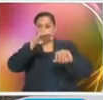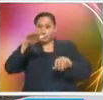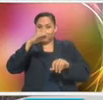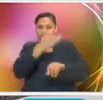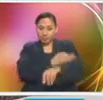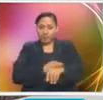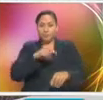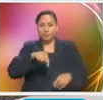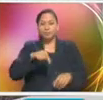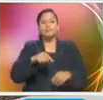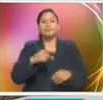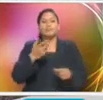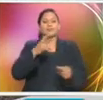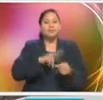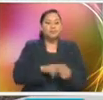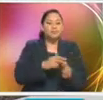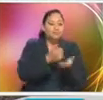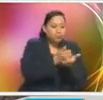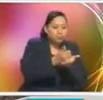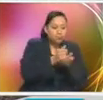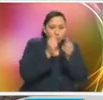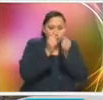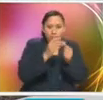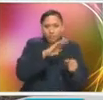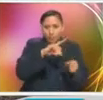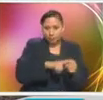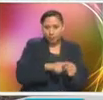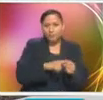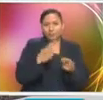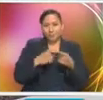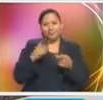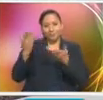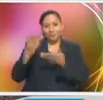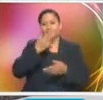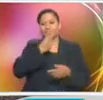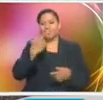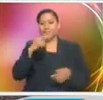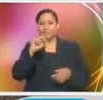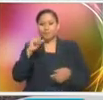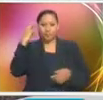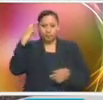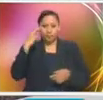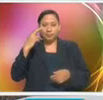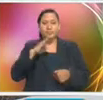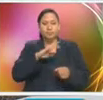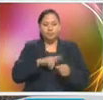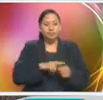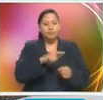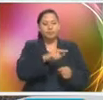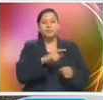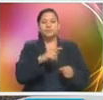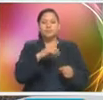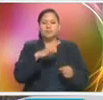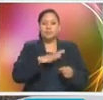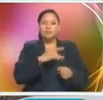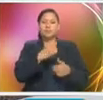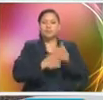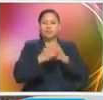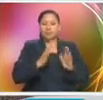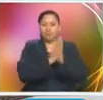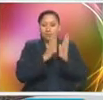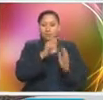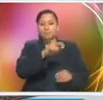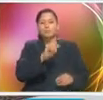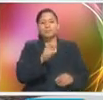tarde. Disfrutaremos de Clínica de Animales, este programa conducido por Gustavo Reyes, nuestro colaborador de mascotas, que es una especie de reality show